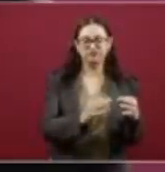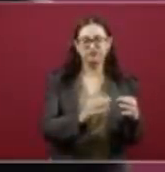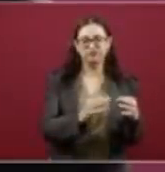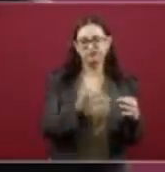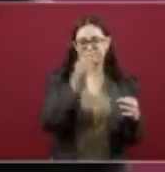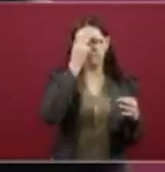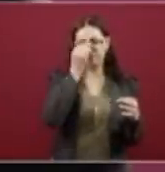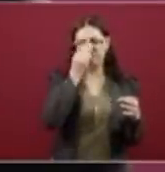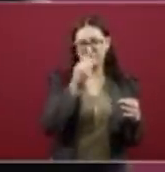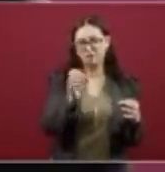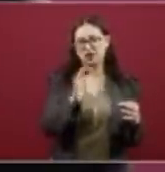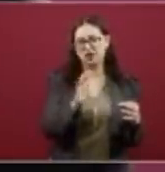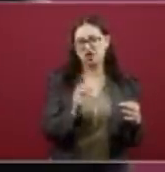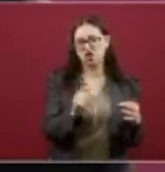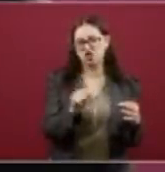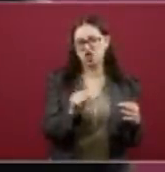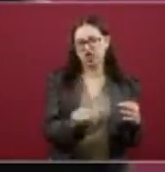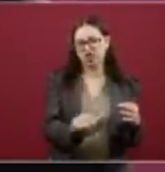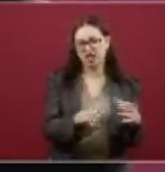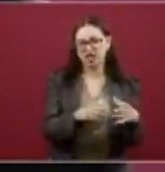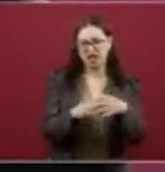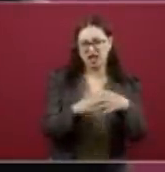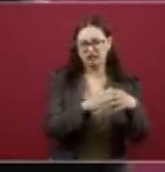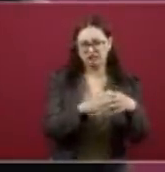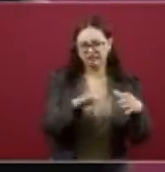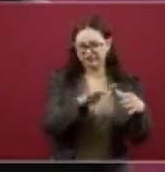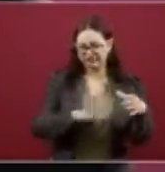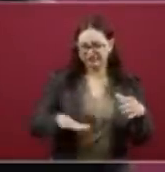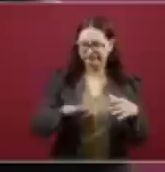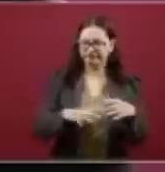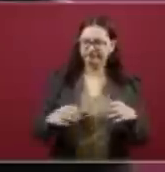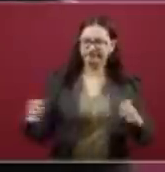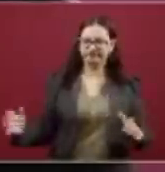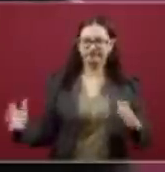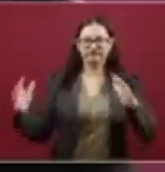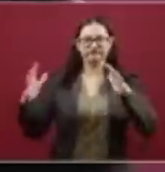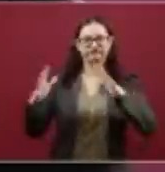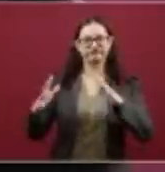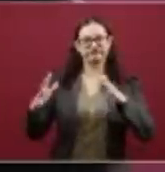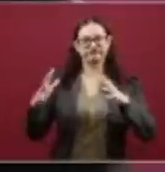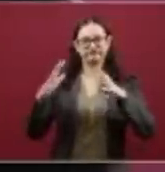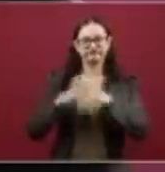mayas chontales de esa región.